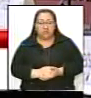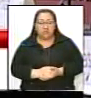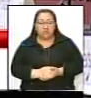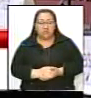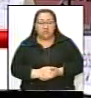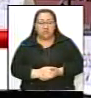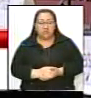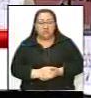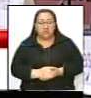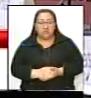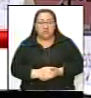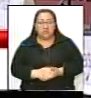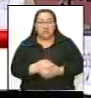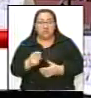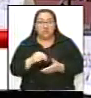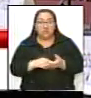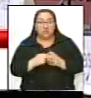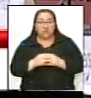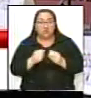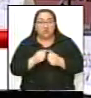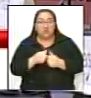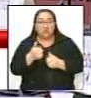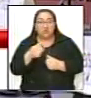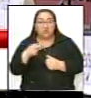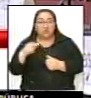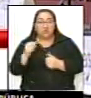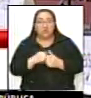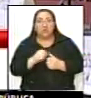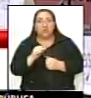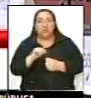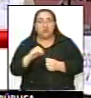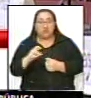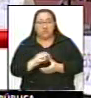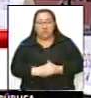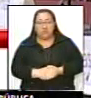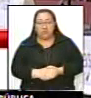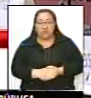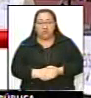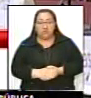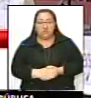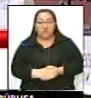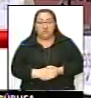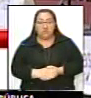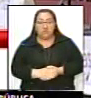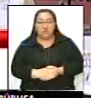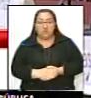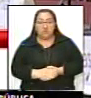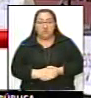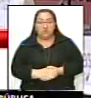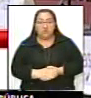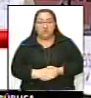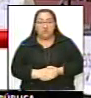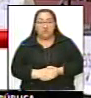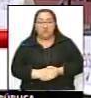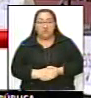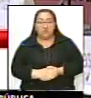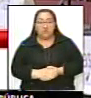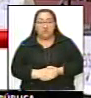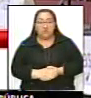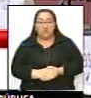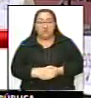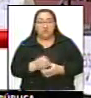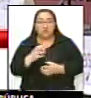focalizadas a través de APPs en el sur. Y entonces no logran, presentan